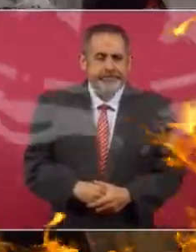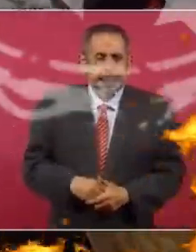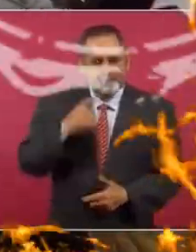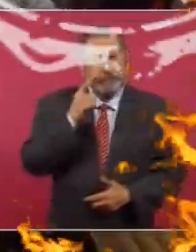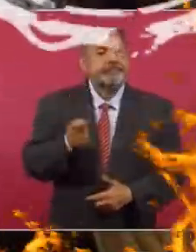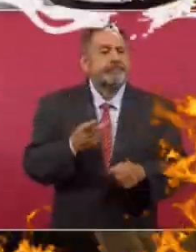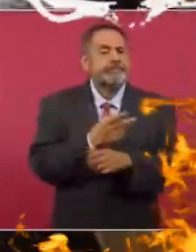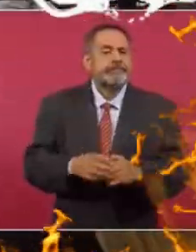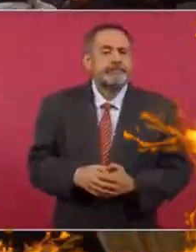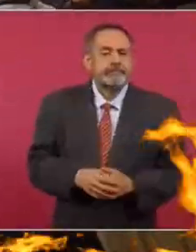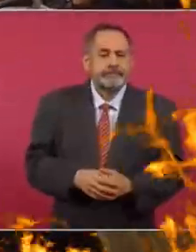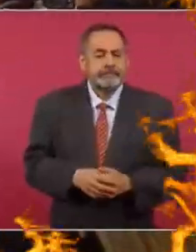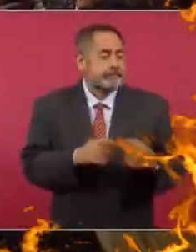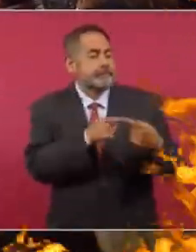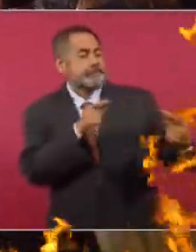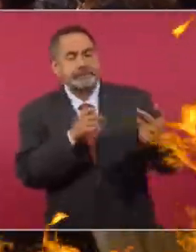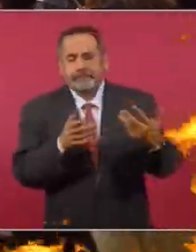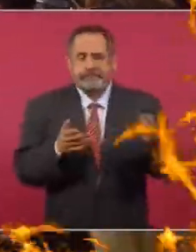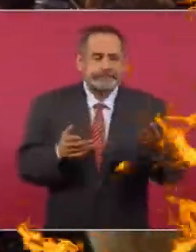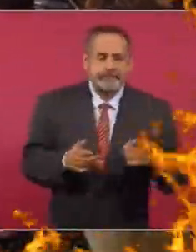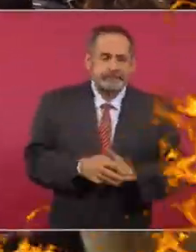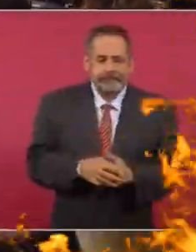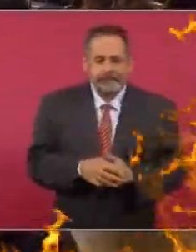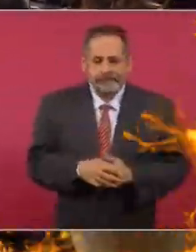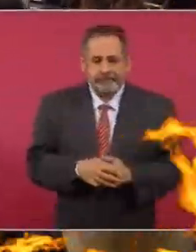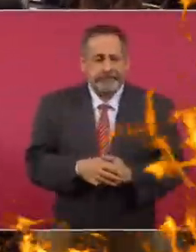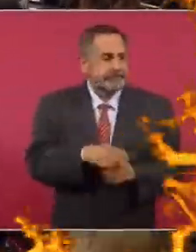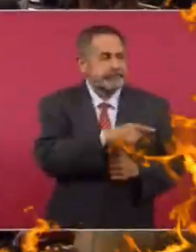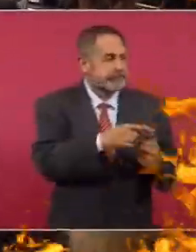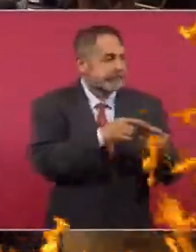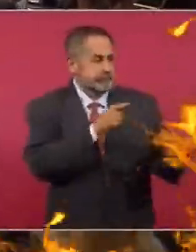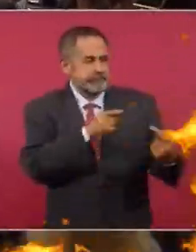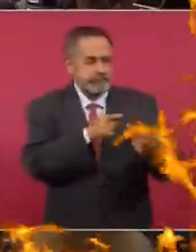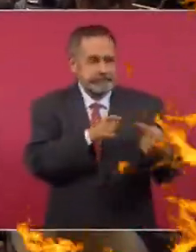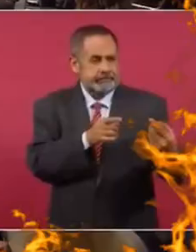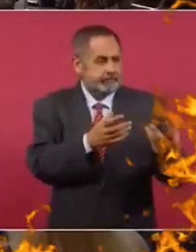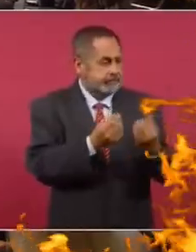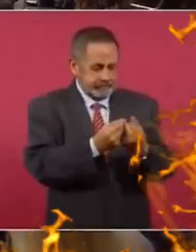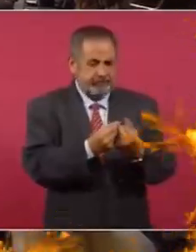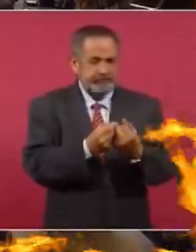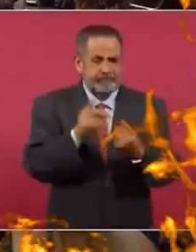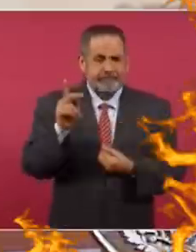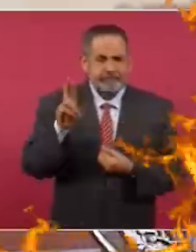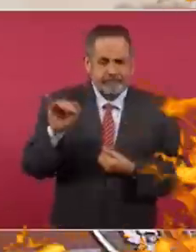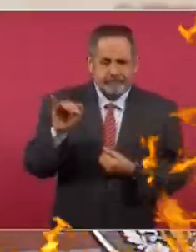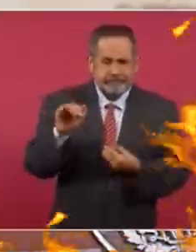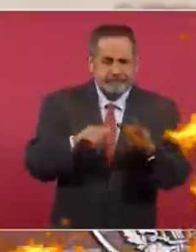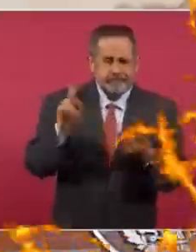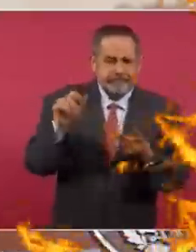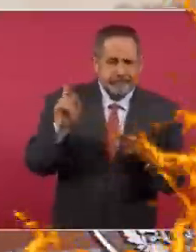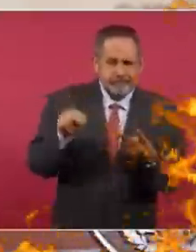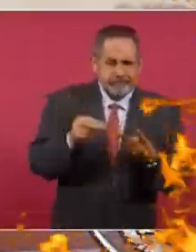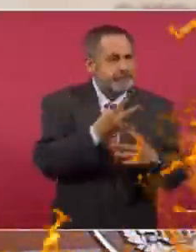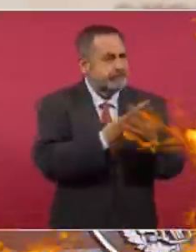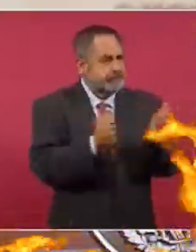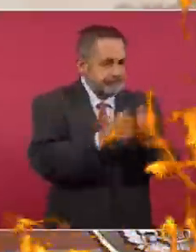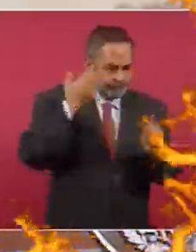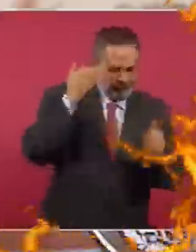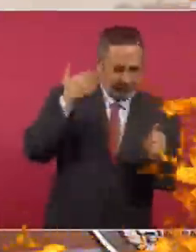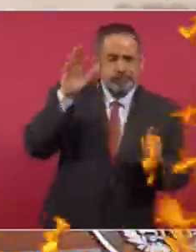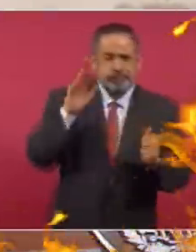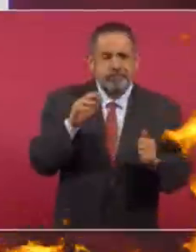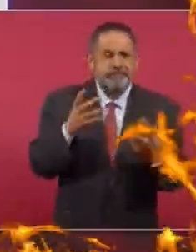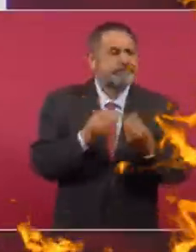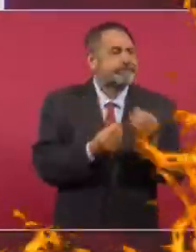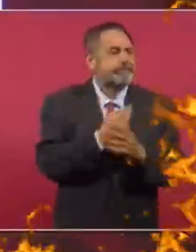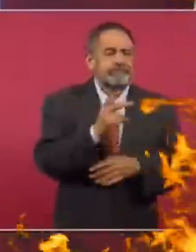resulta que los opositores con el paso del tiempo se unió el pri Y el pan desde la época de Salinas y